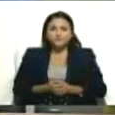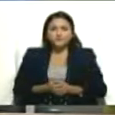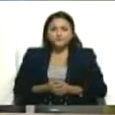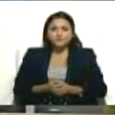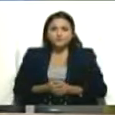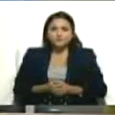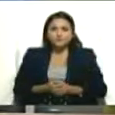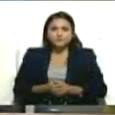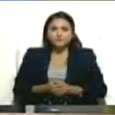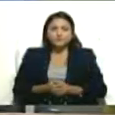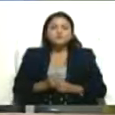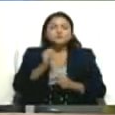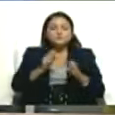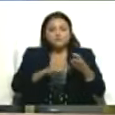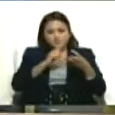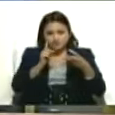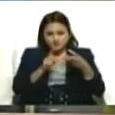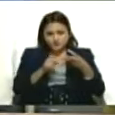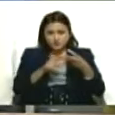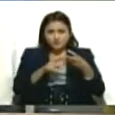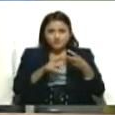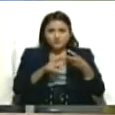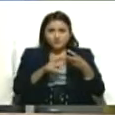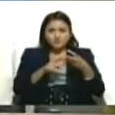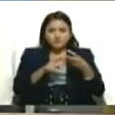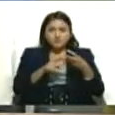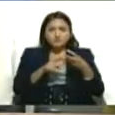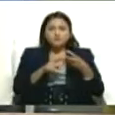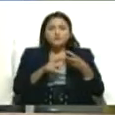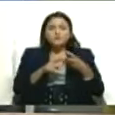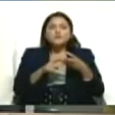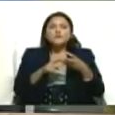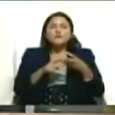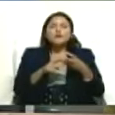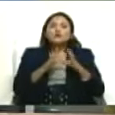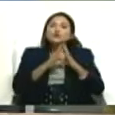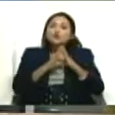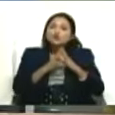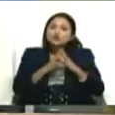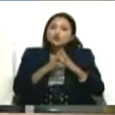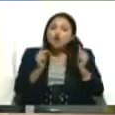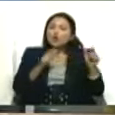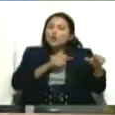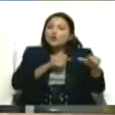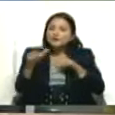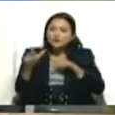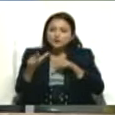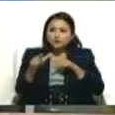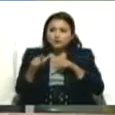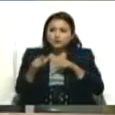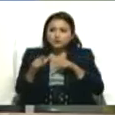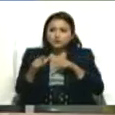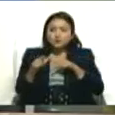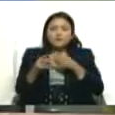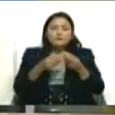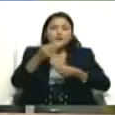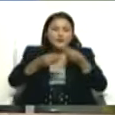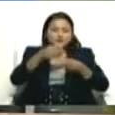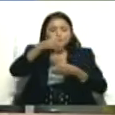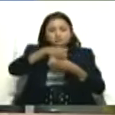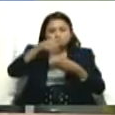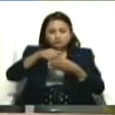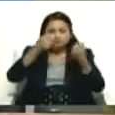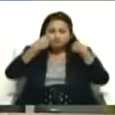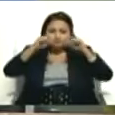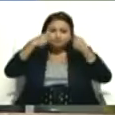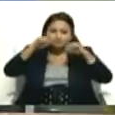19. Tercero, todo dispuesto para realizar el simulacro del